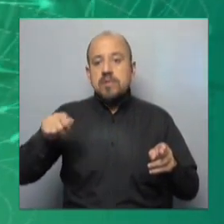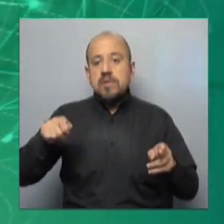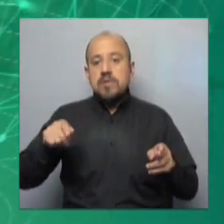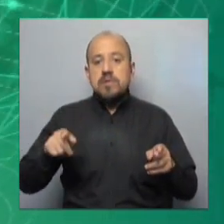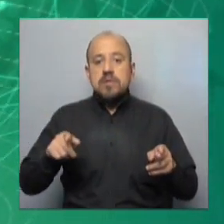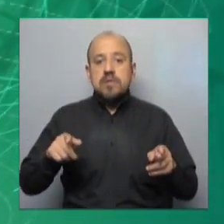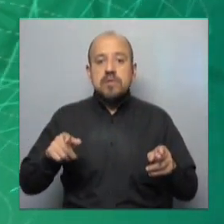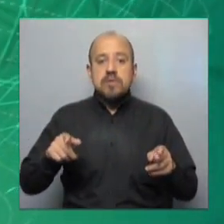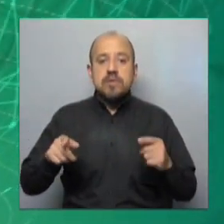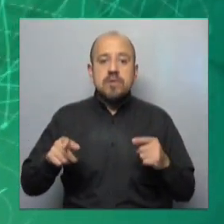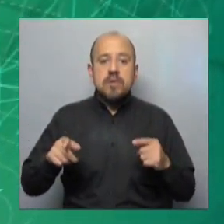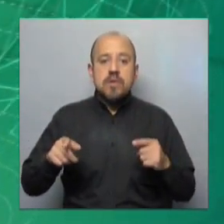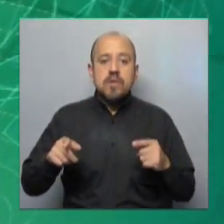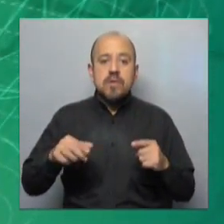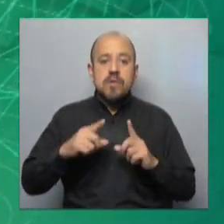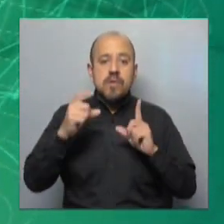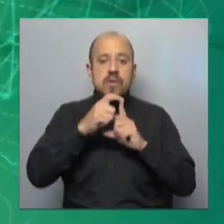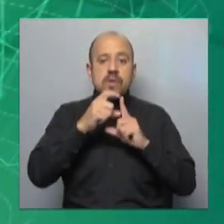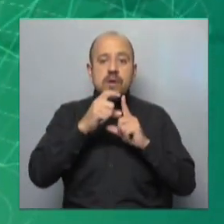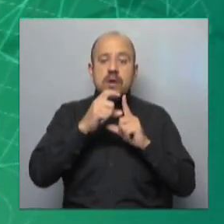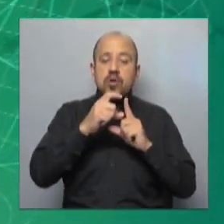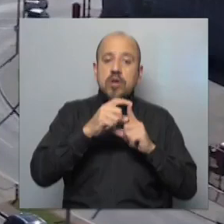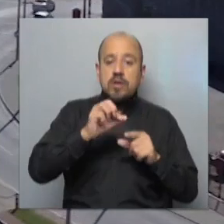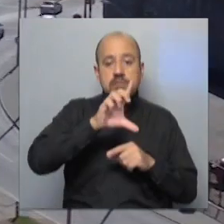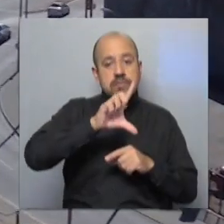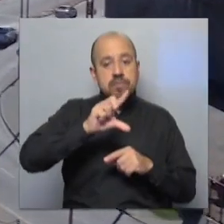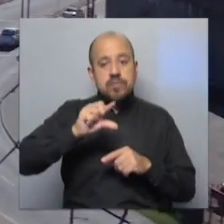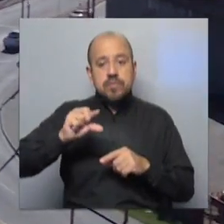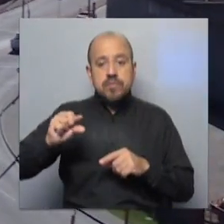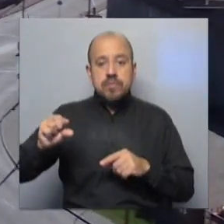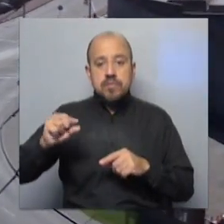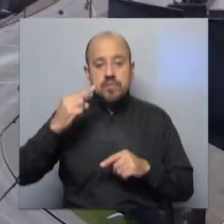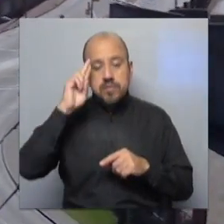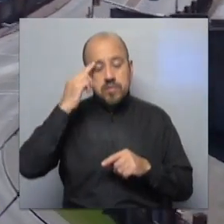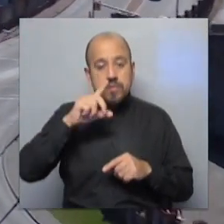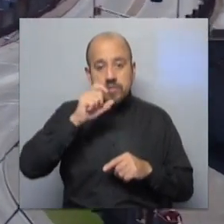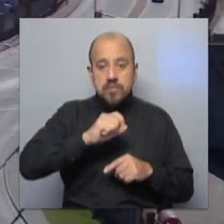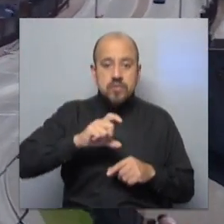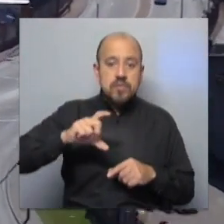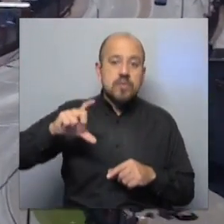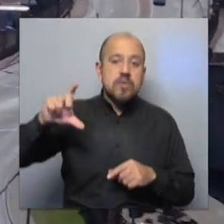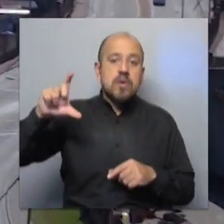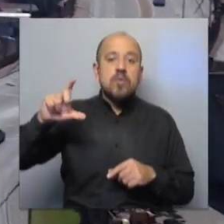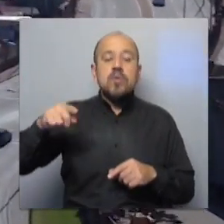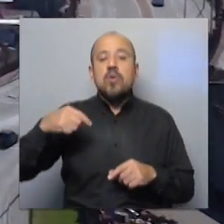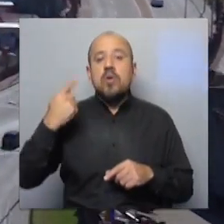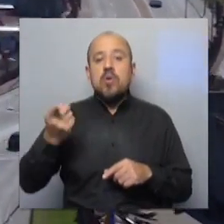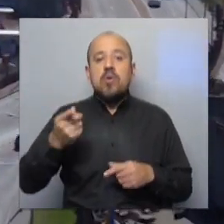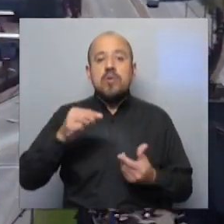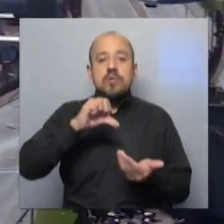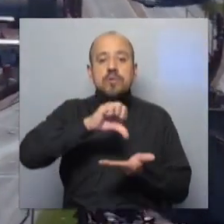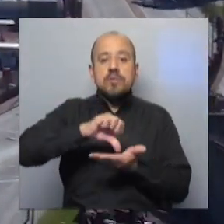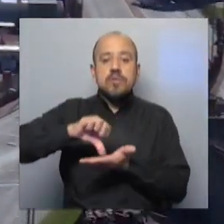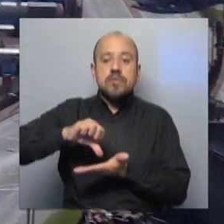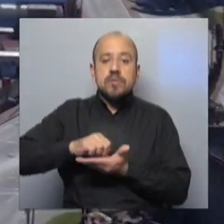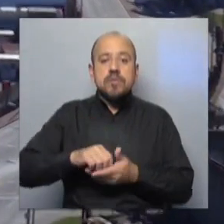dólar registró un descenso en uruguay mientras aumento en países que son